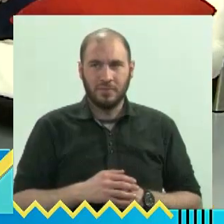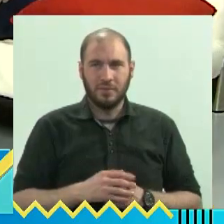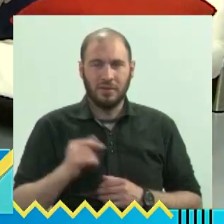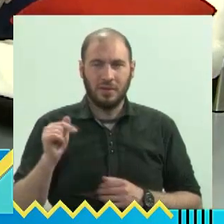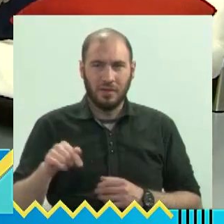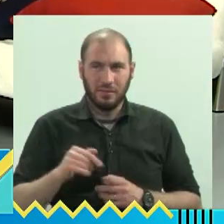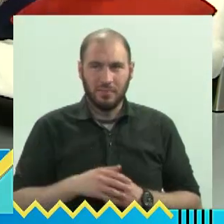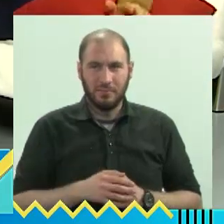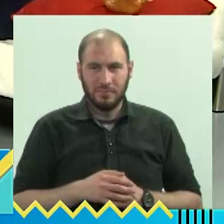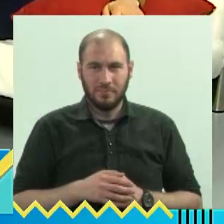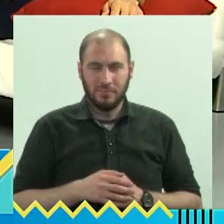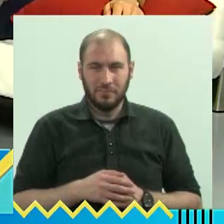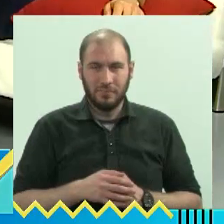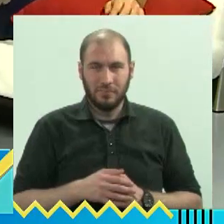por